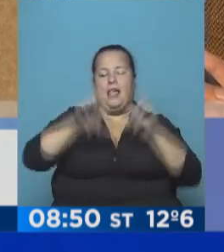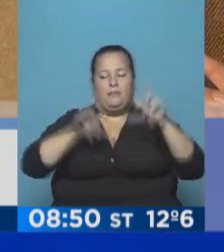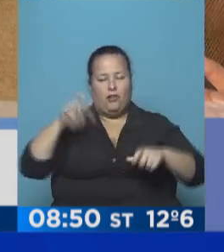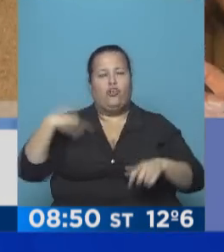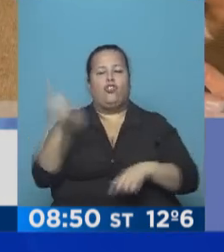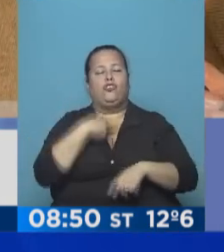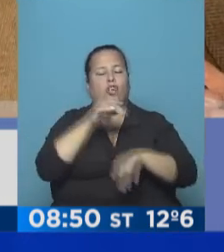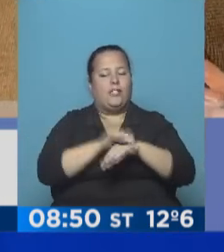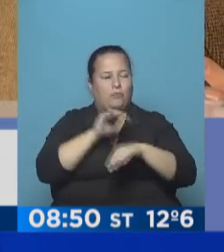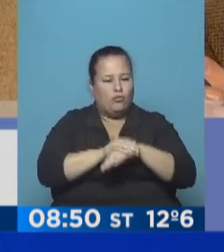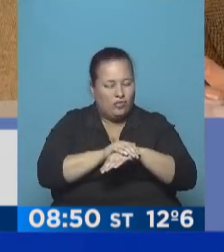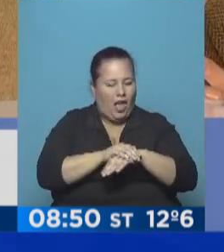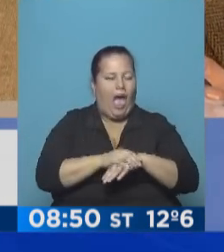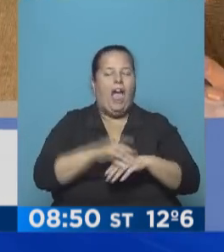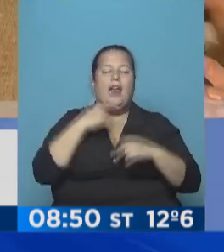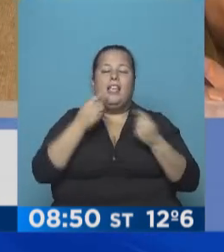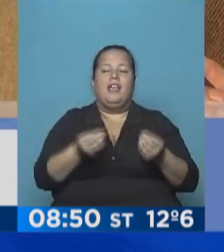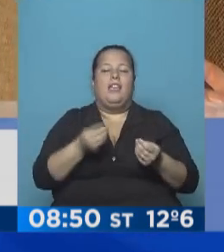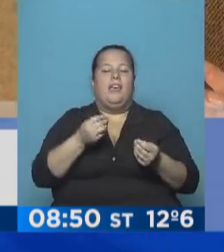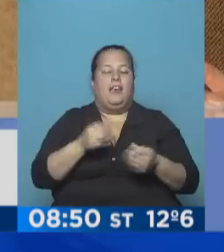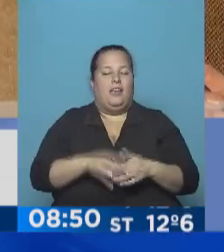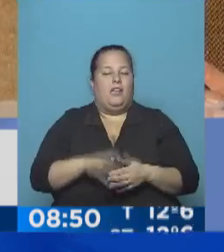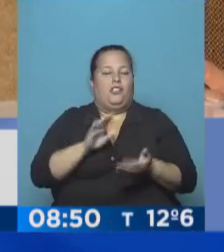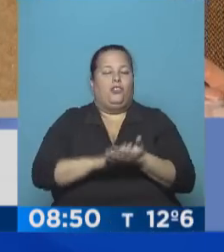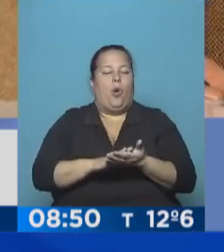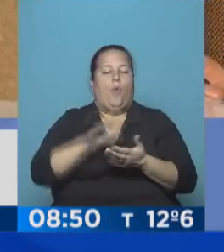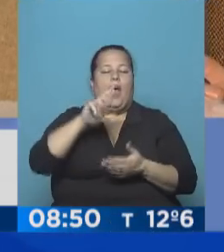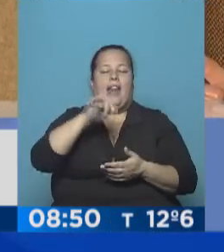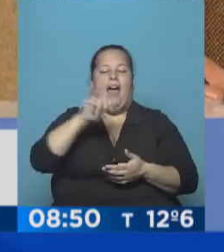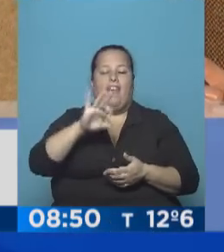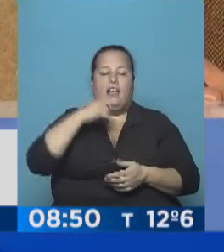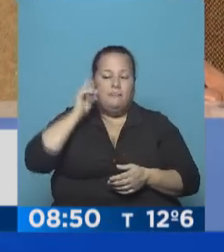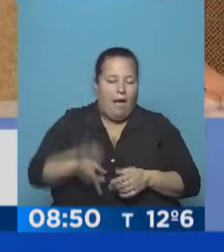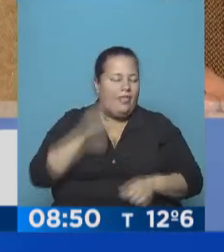nuestro compromiso, y esa es la indicación que tenemos del ministro Florencio Randazzo, es